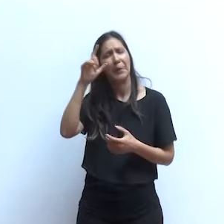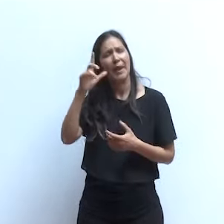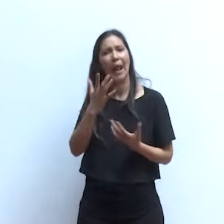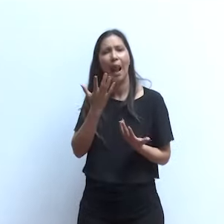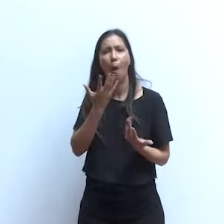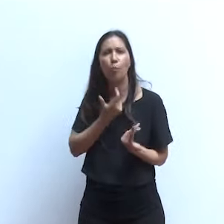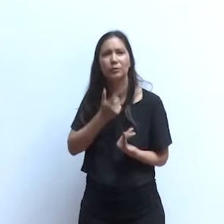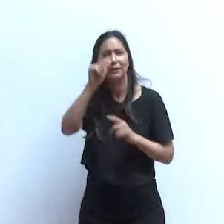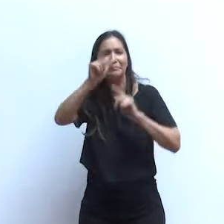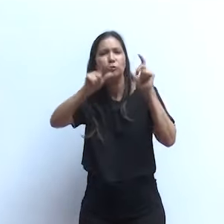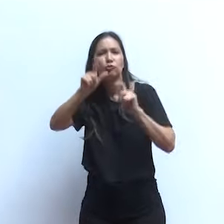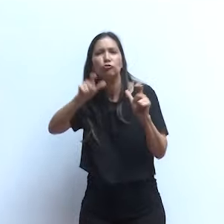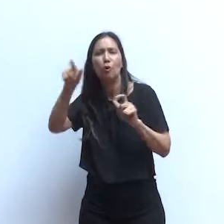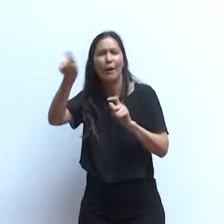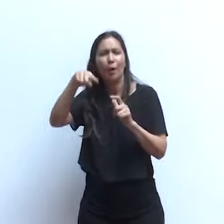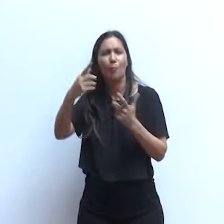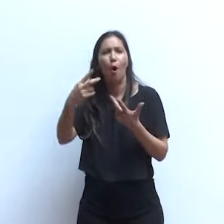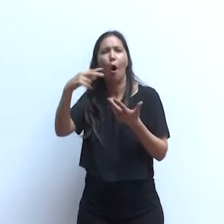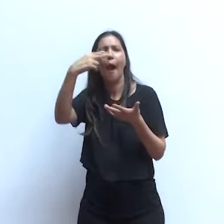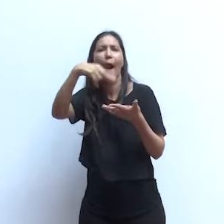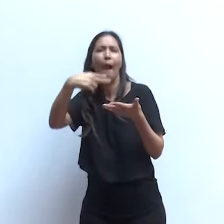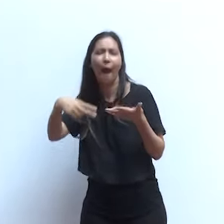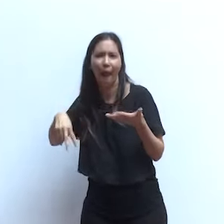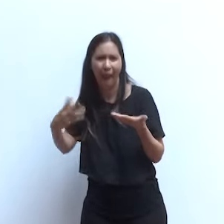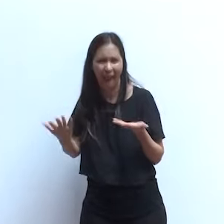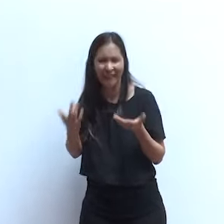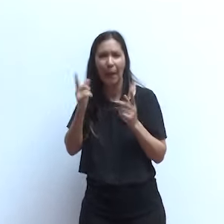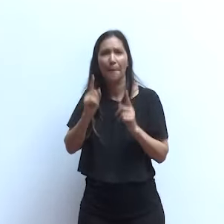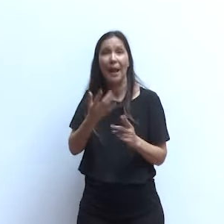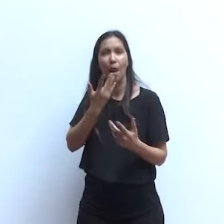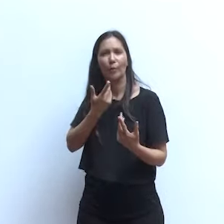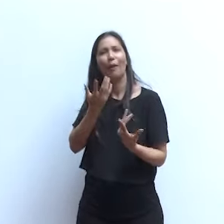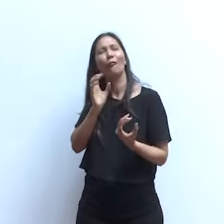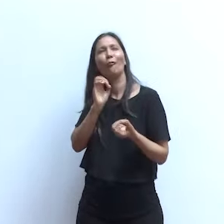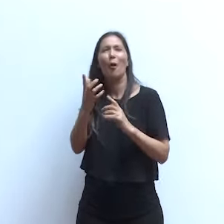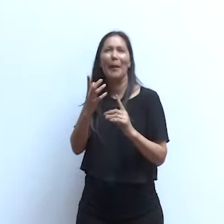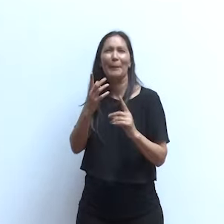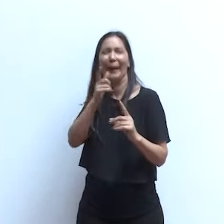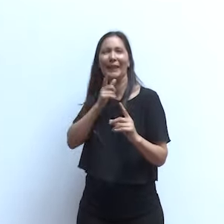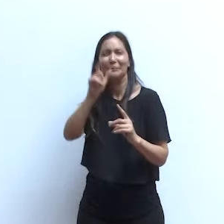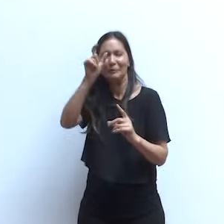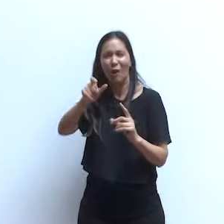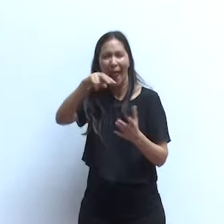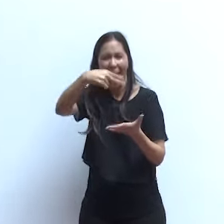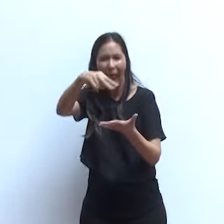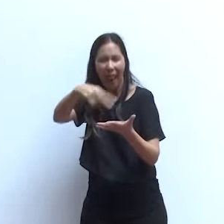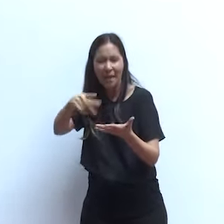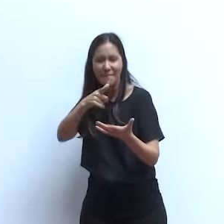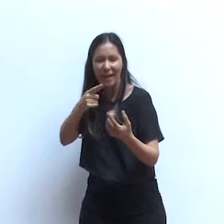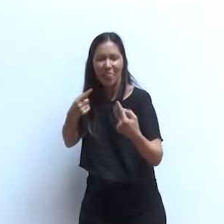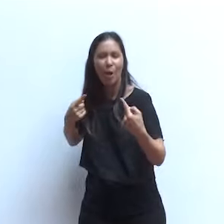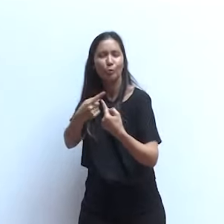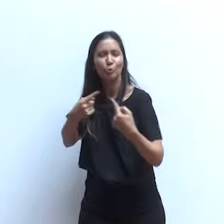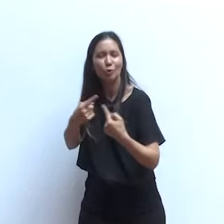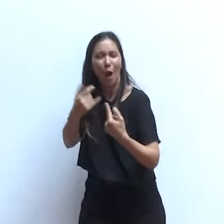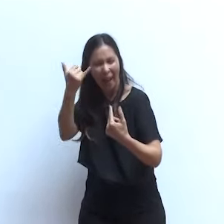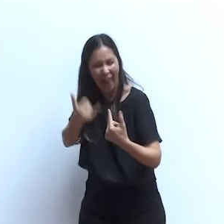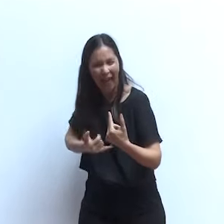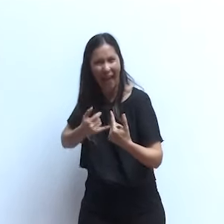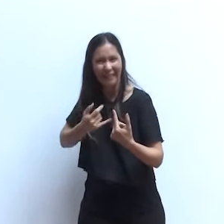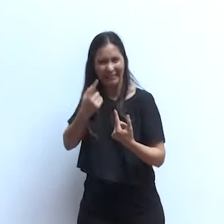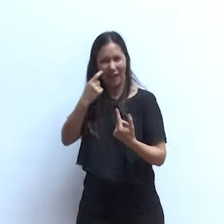lector no es y le discute nos discute no y me parece que eso es lo mejor que se le puede pedir también a un libro también no O